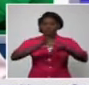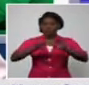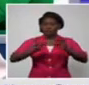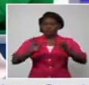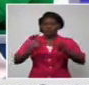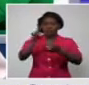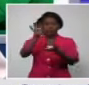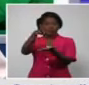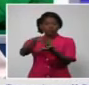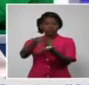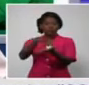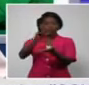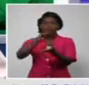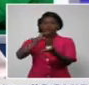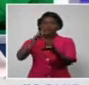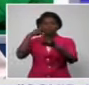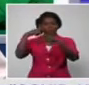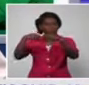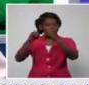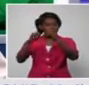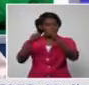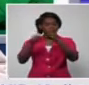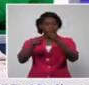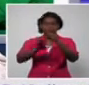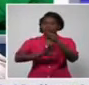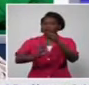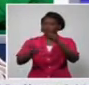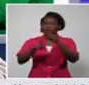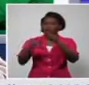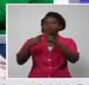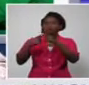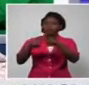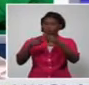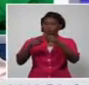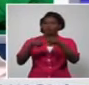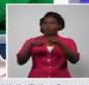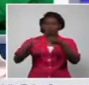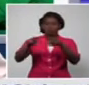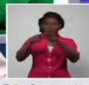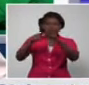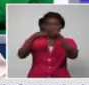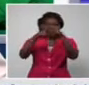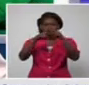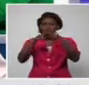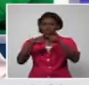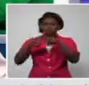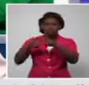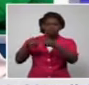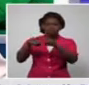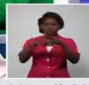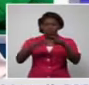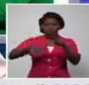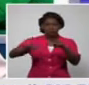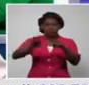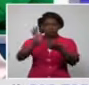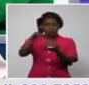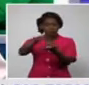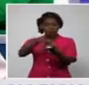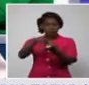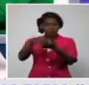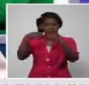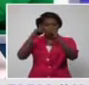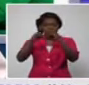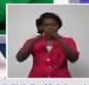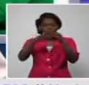de dificultades, después de varios trabajos que se hicieron con los equipos allí, ya en horas de la